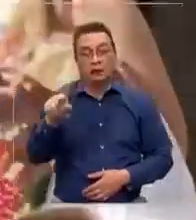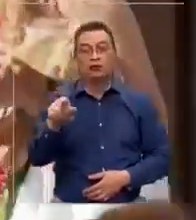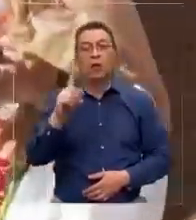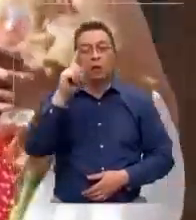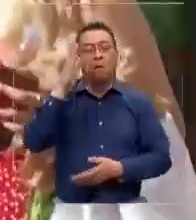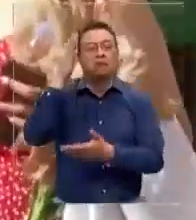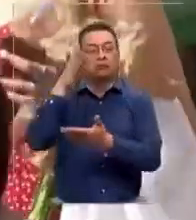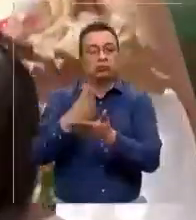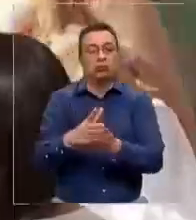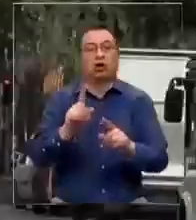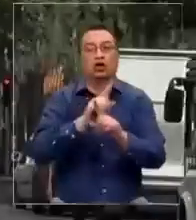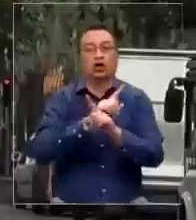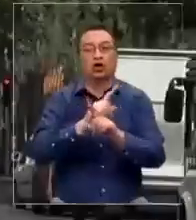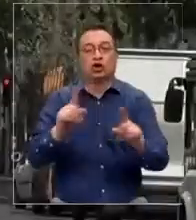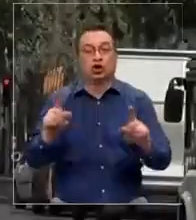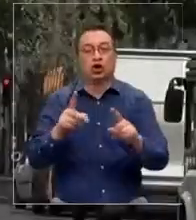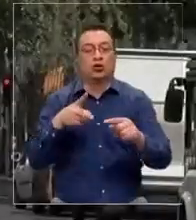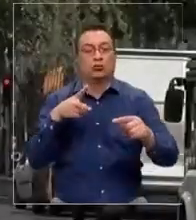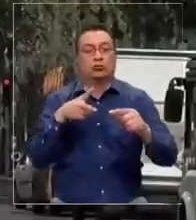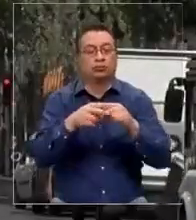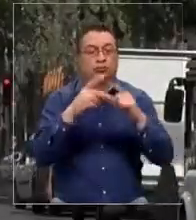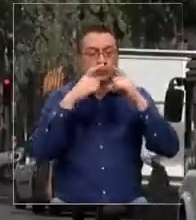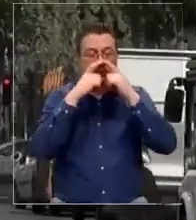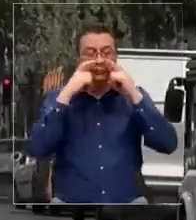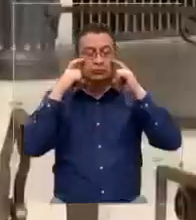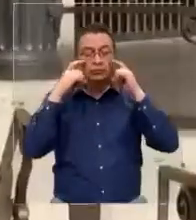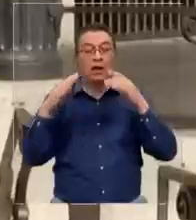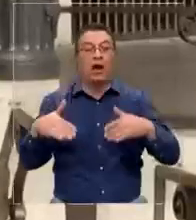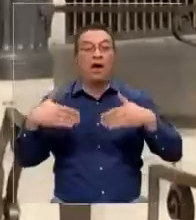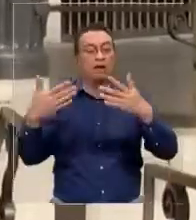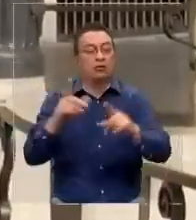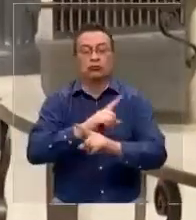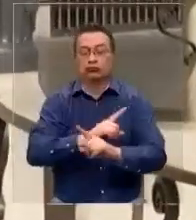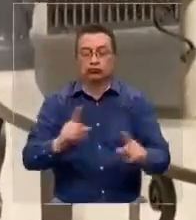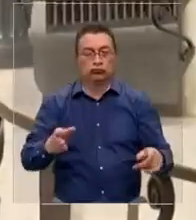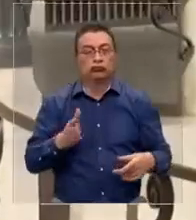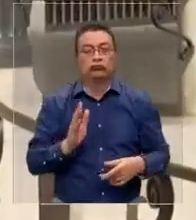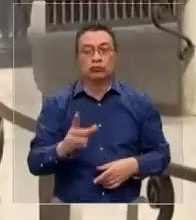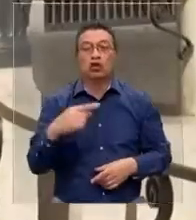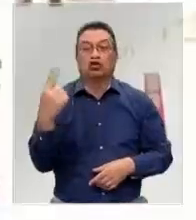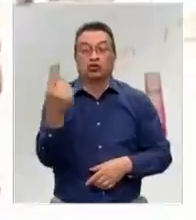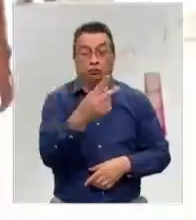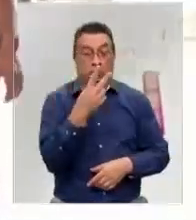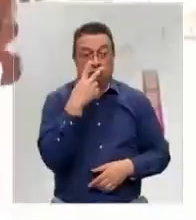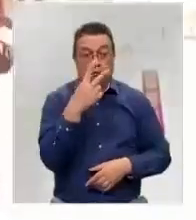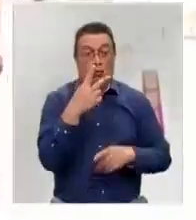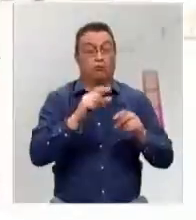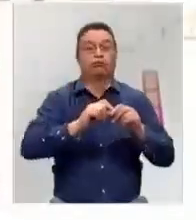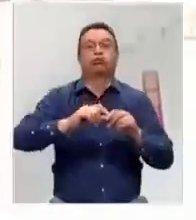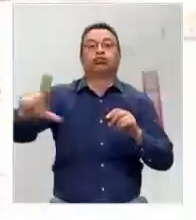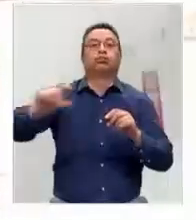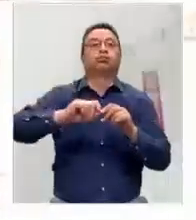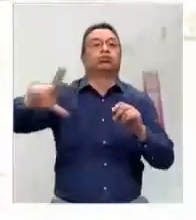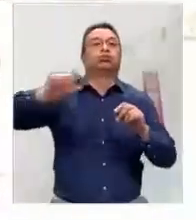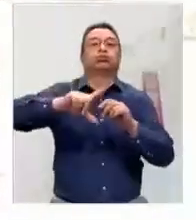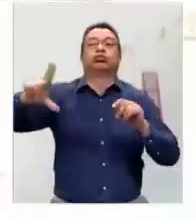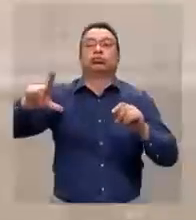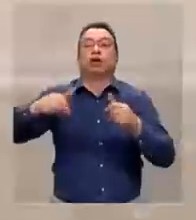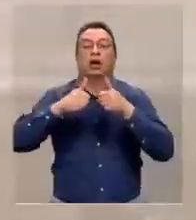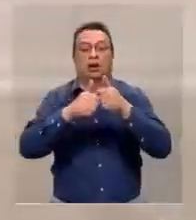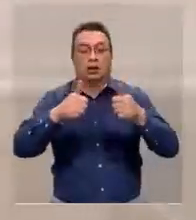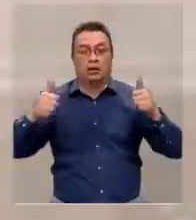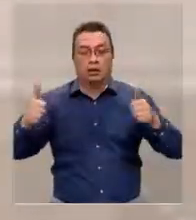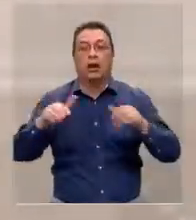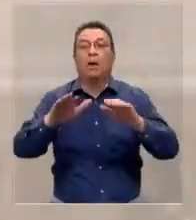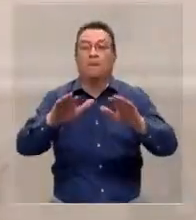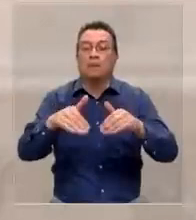tomado la decisión de no restringir el uso de mascarilla en espacios exteriores. En todos se ha visto un incremento de casos donde las autoridades